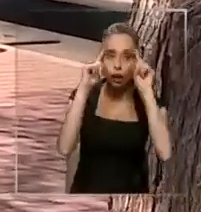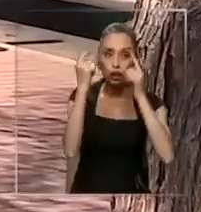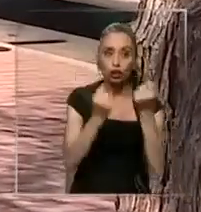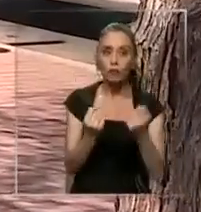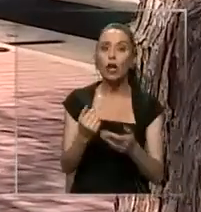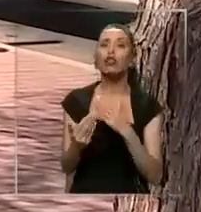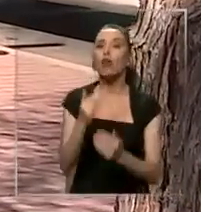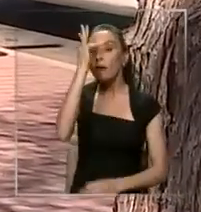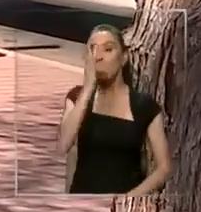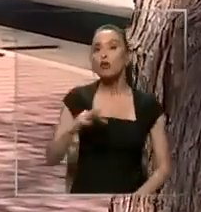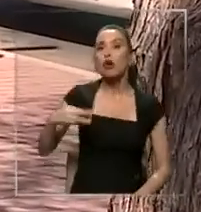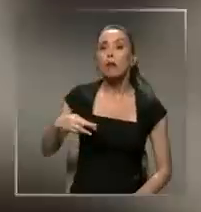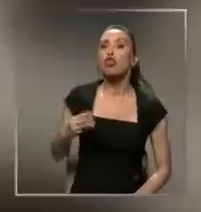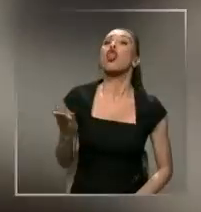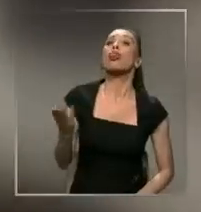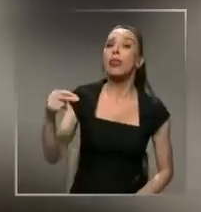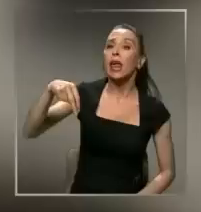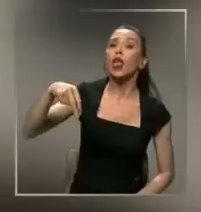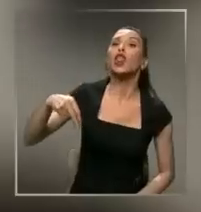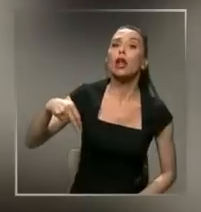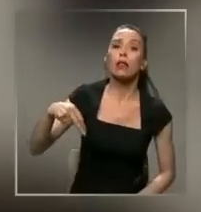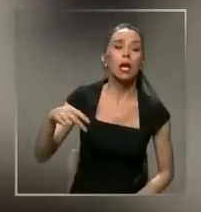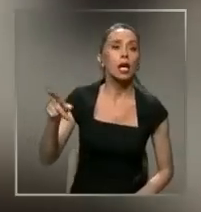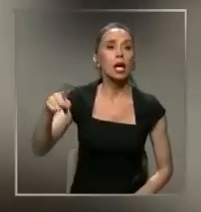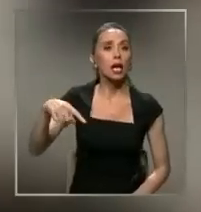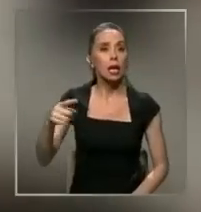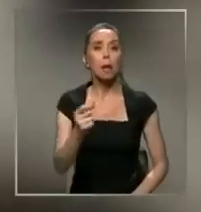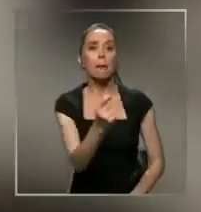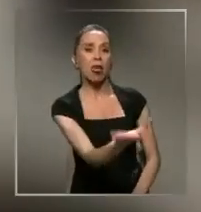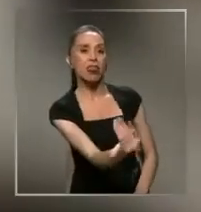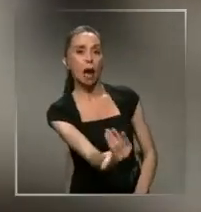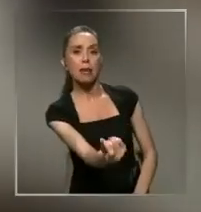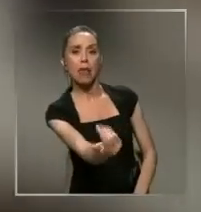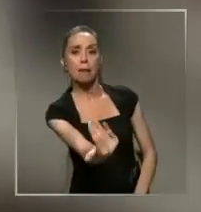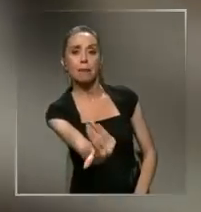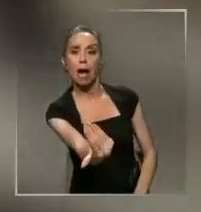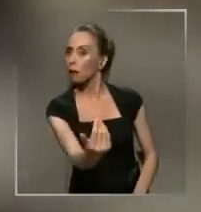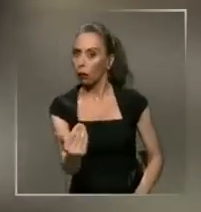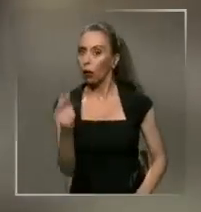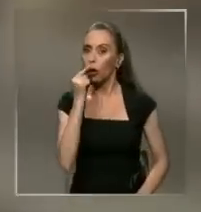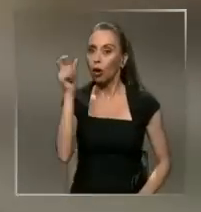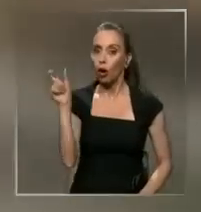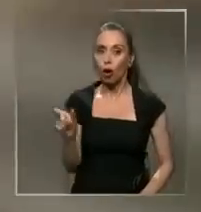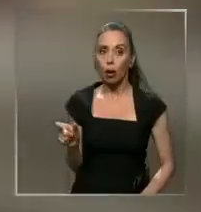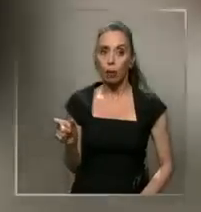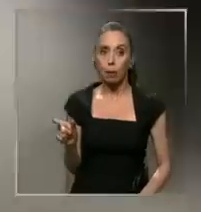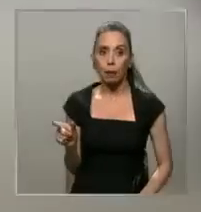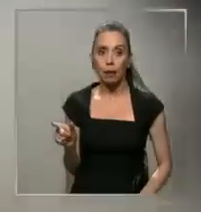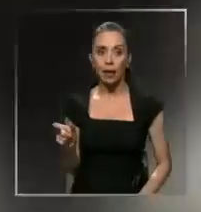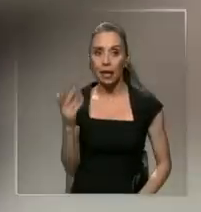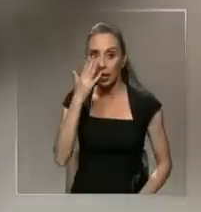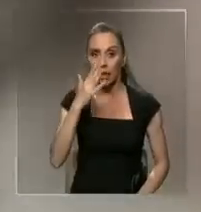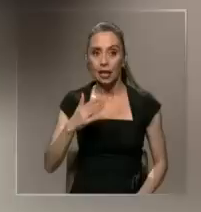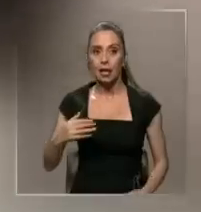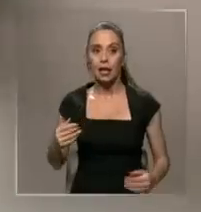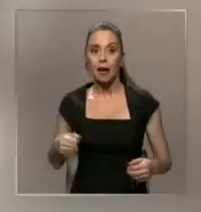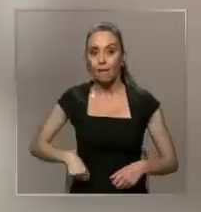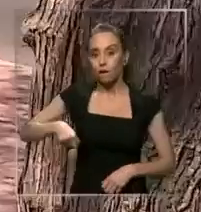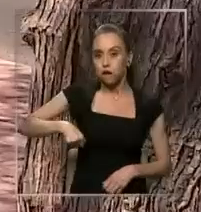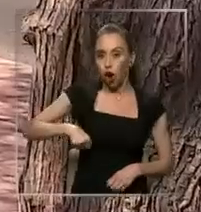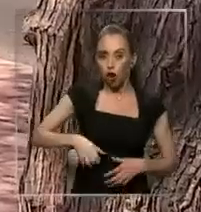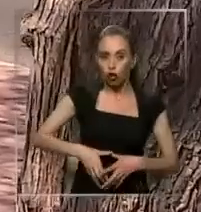municipio acá o alguien del municipio? Me dijo, no, que tienen que pasar la plata y no sé qué. Y este chico va y saca un bolso que